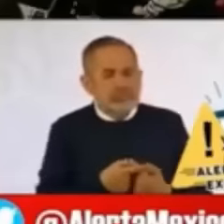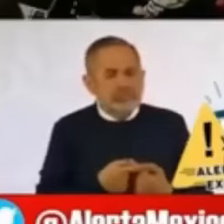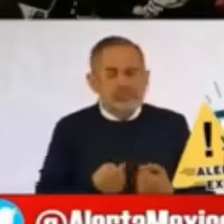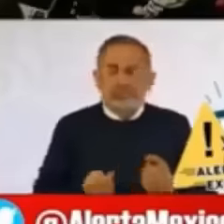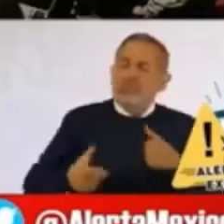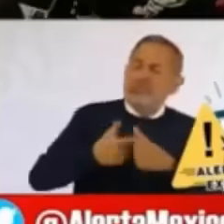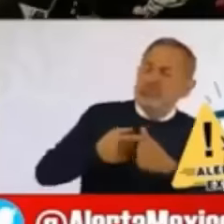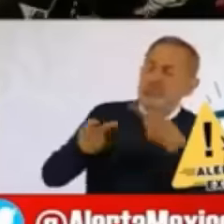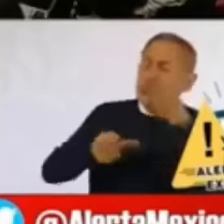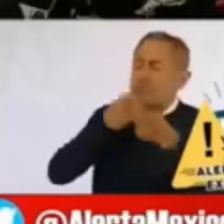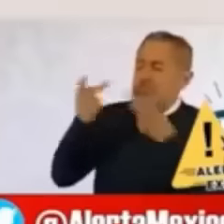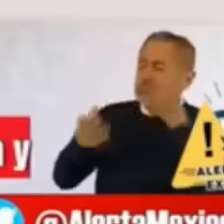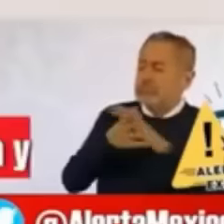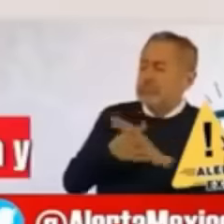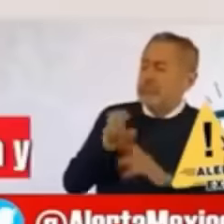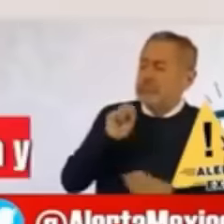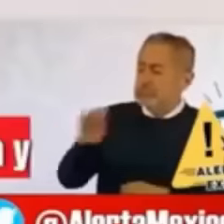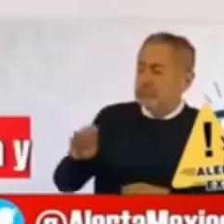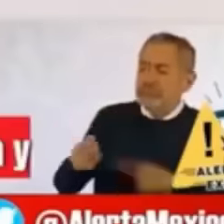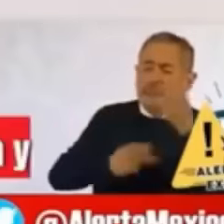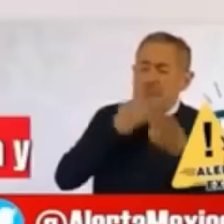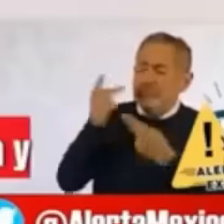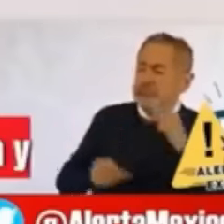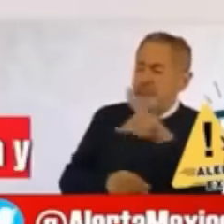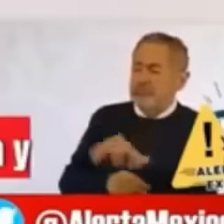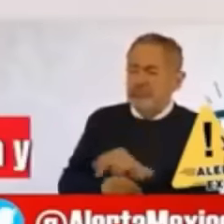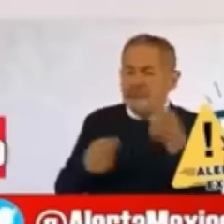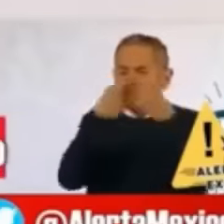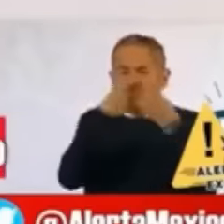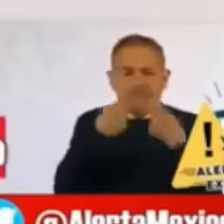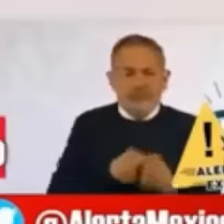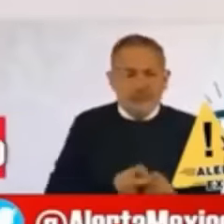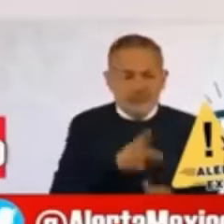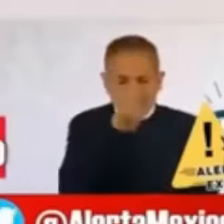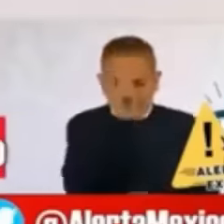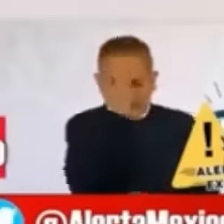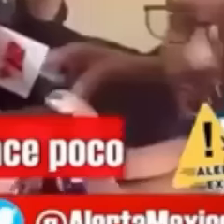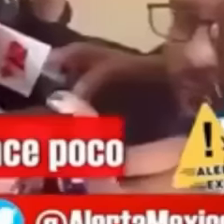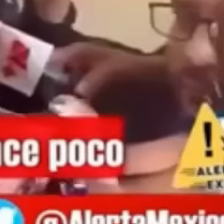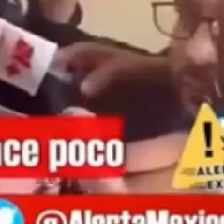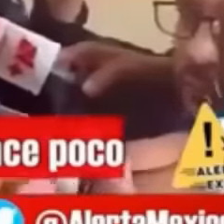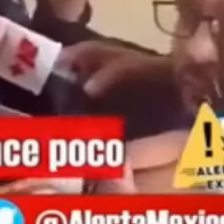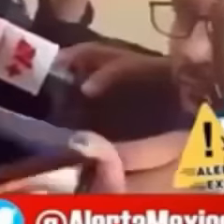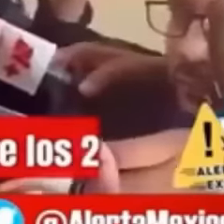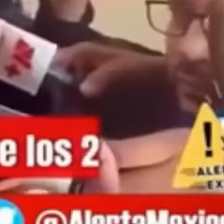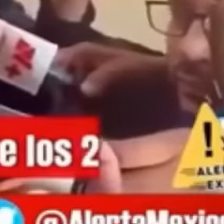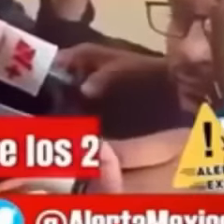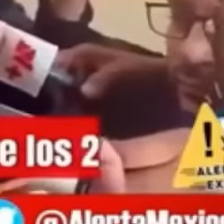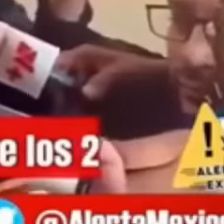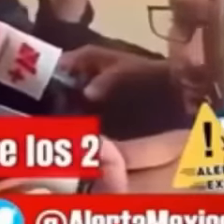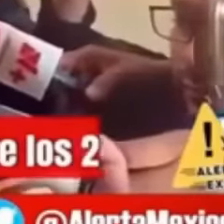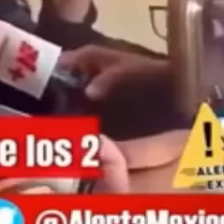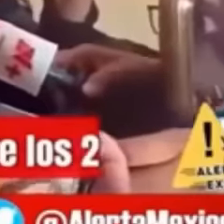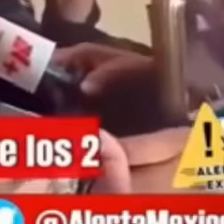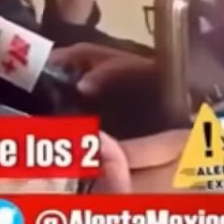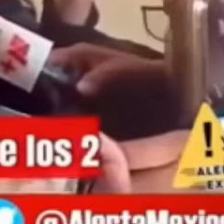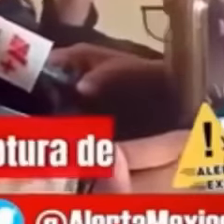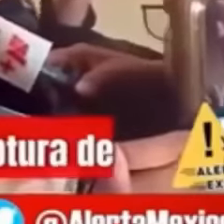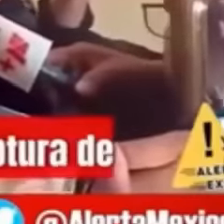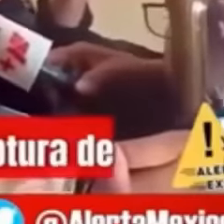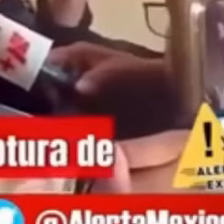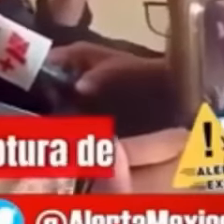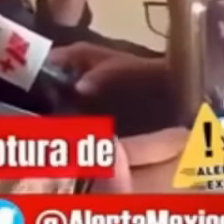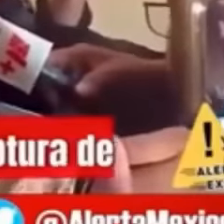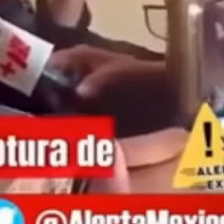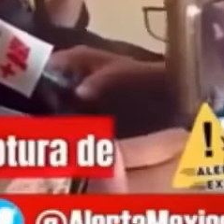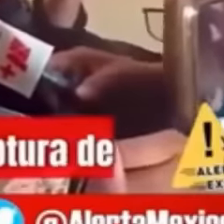uno. No puede uno declarar primero una cosa y luego declarar otra. Y es que hace poco decía que la coordinación entre los dos